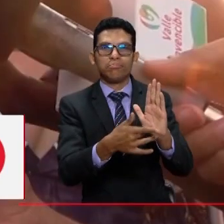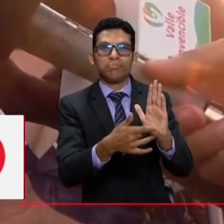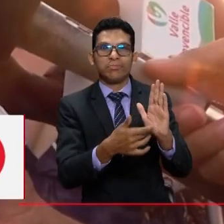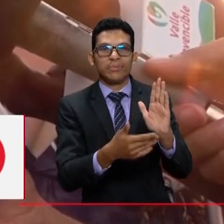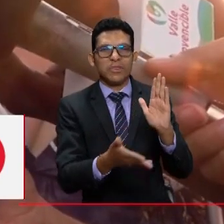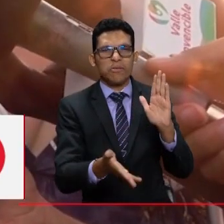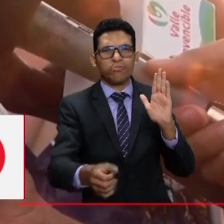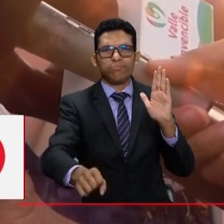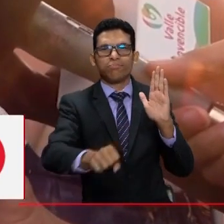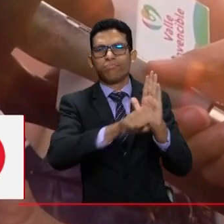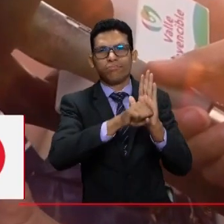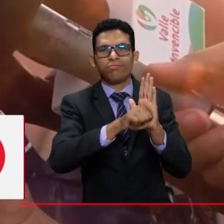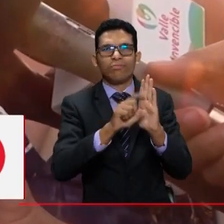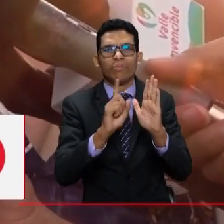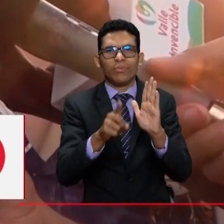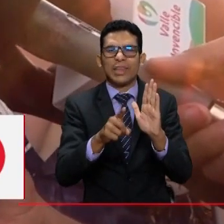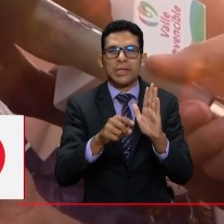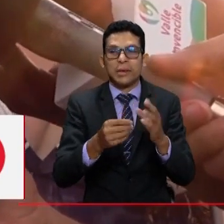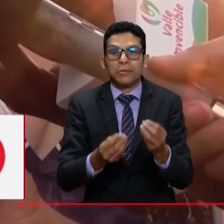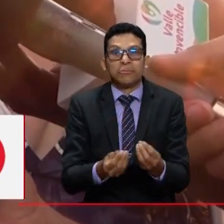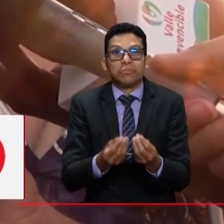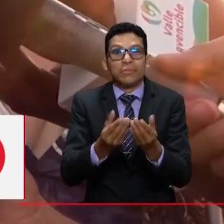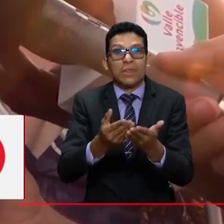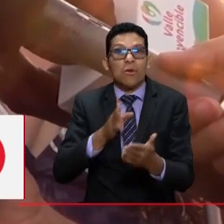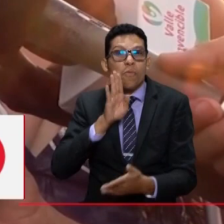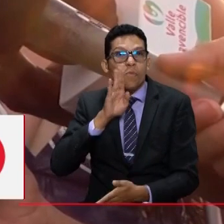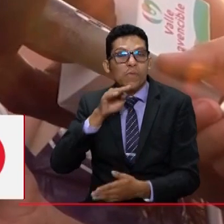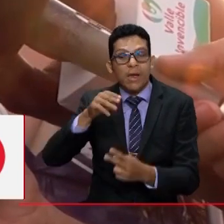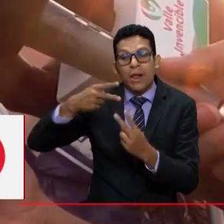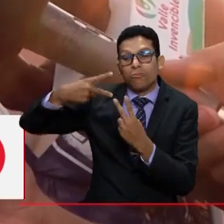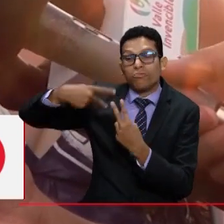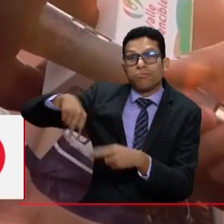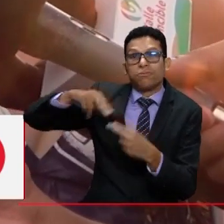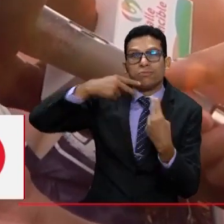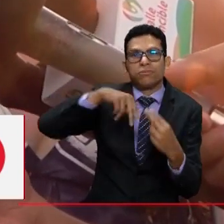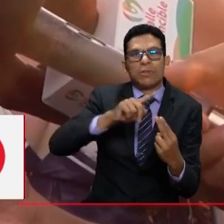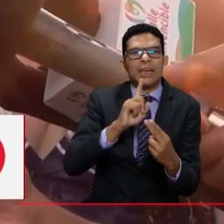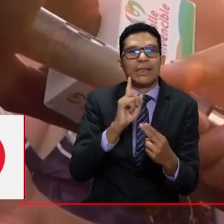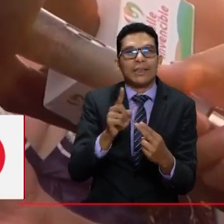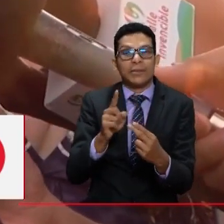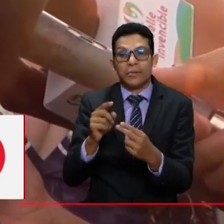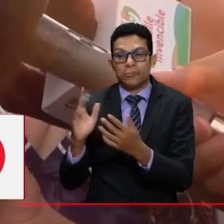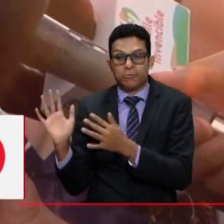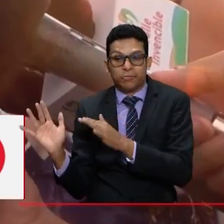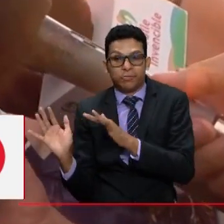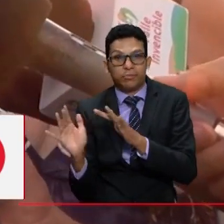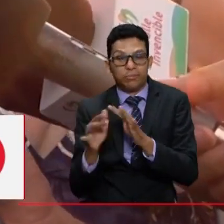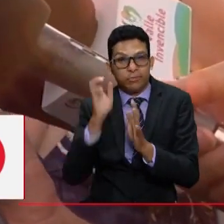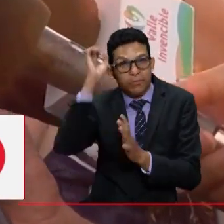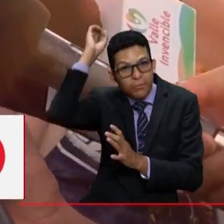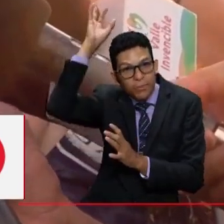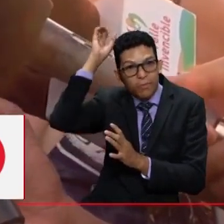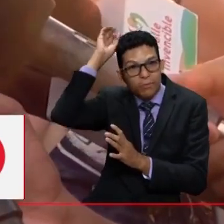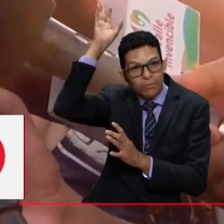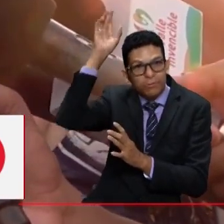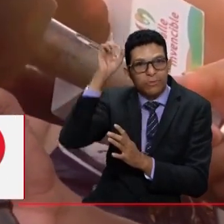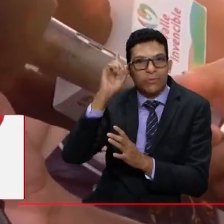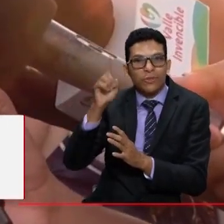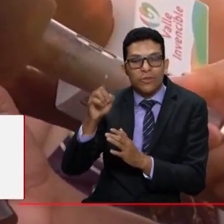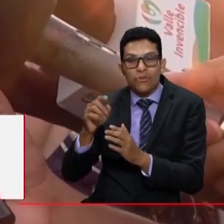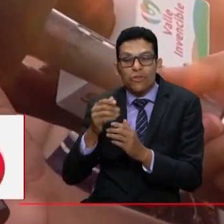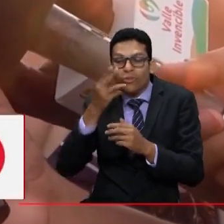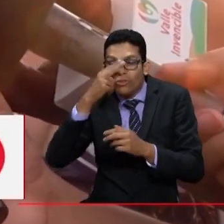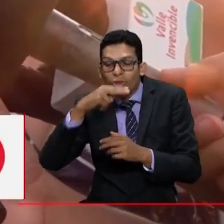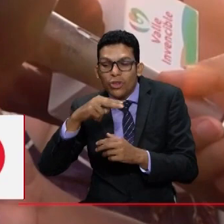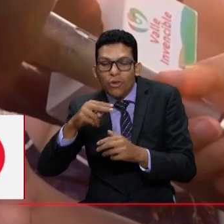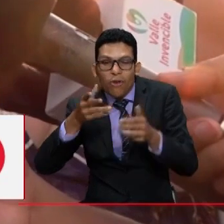que mueve a los bonaverenses frente al turismo, que es la llegada de las ballenas yubarta